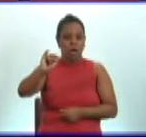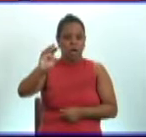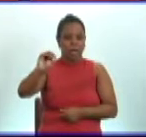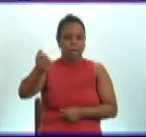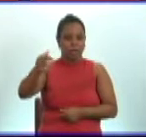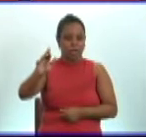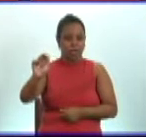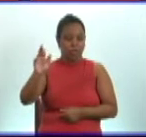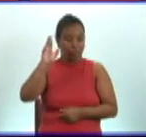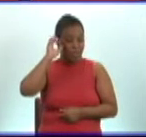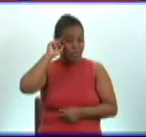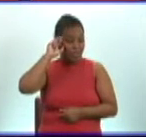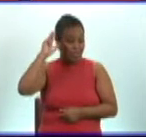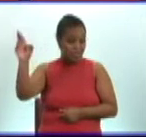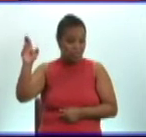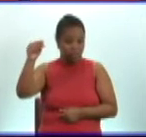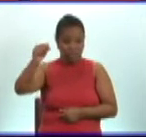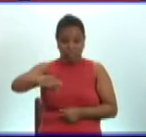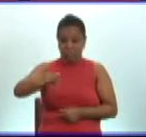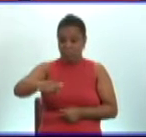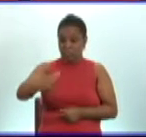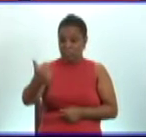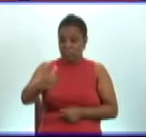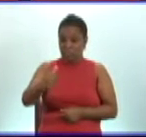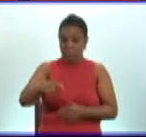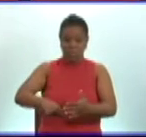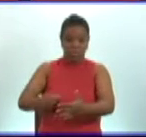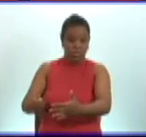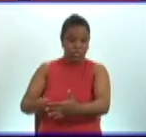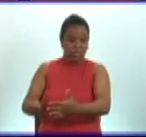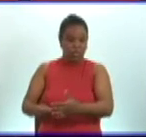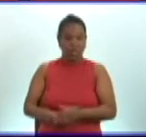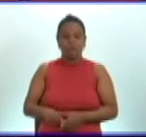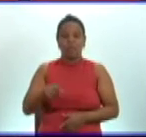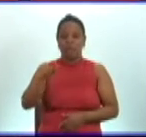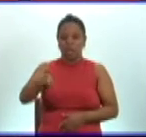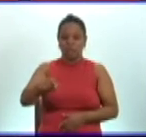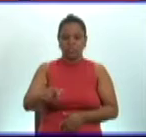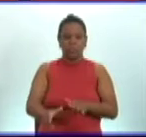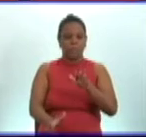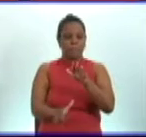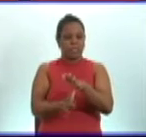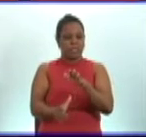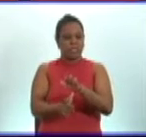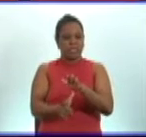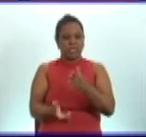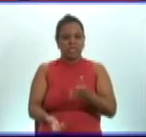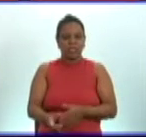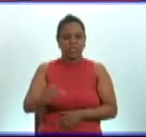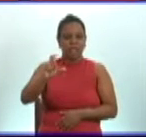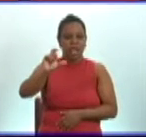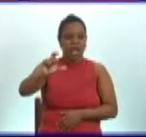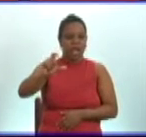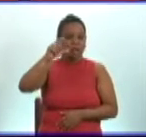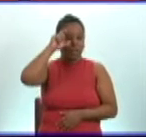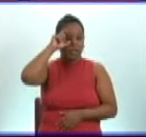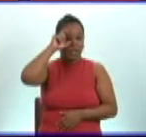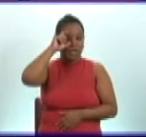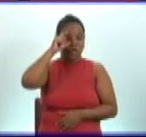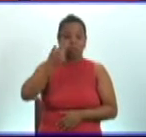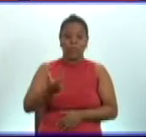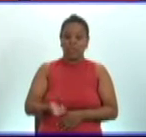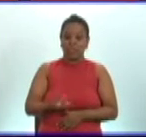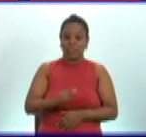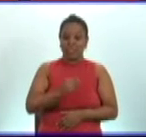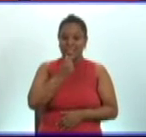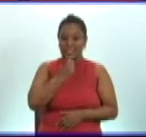se adoptó como presidente de la República en armas y presidente además de todo ese movimiento a Carlos Manuel de Céspedes. Pero esa Asamblea de